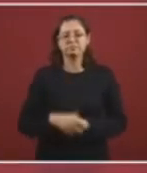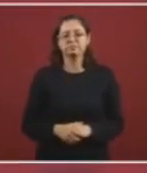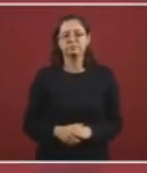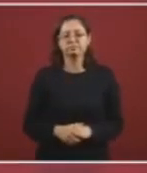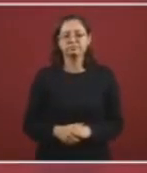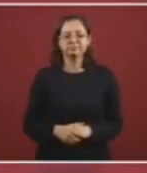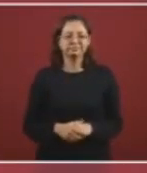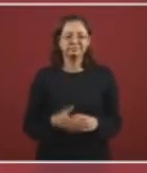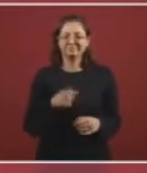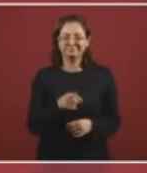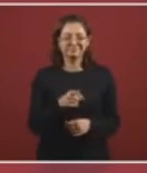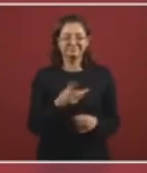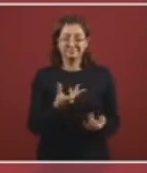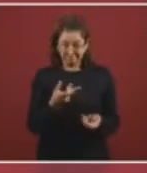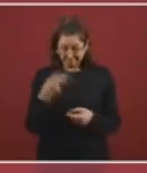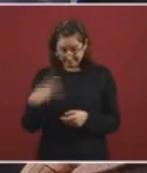con España, decía,